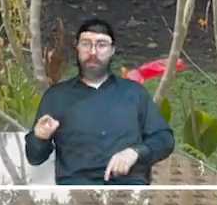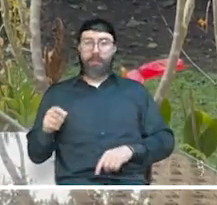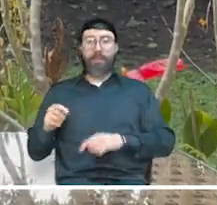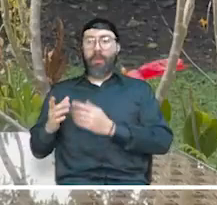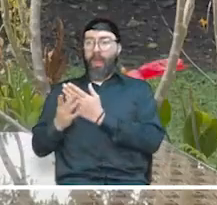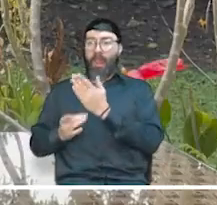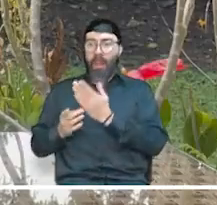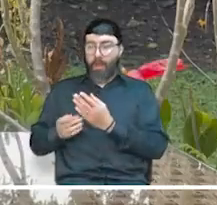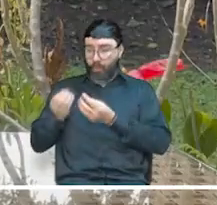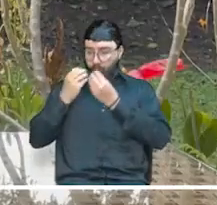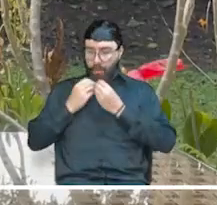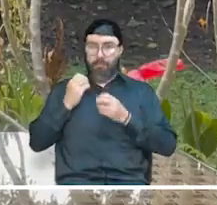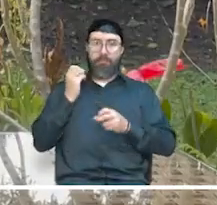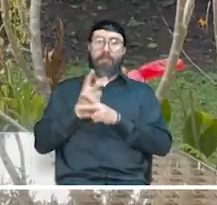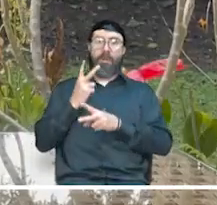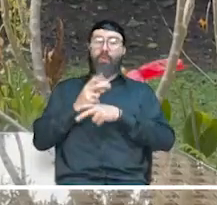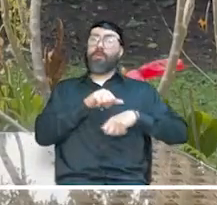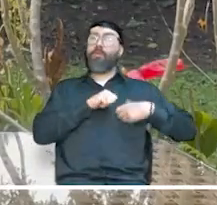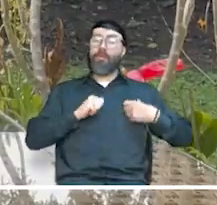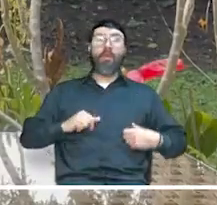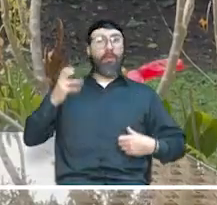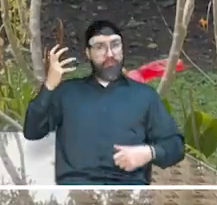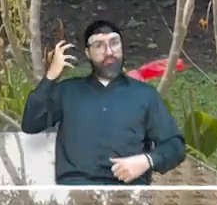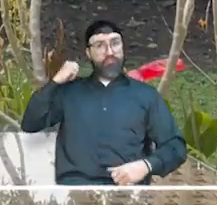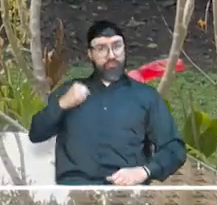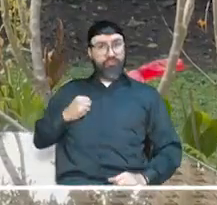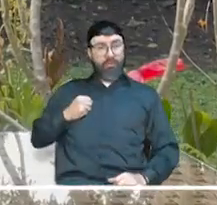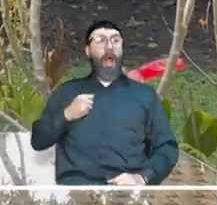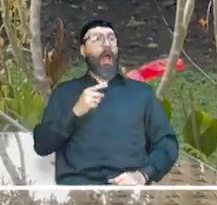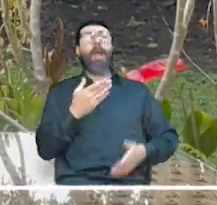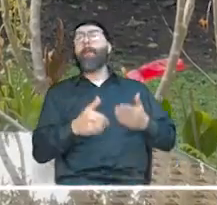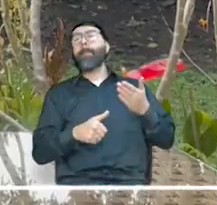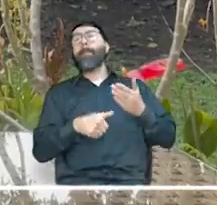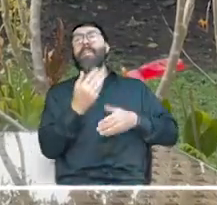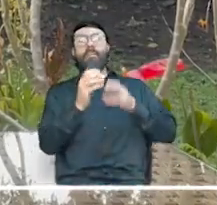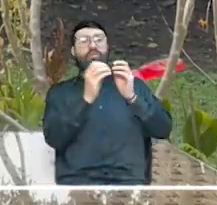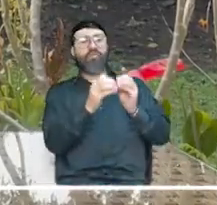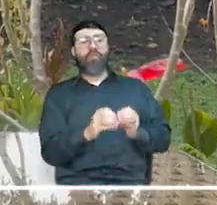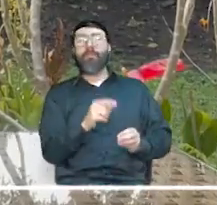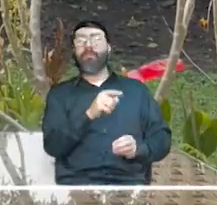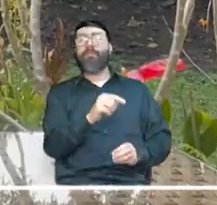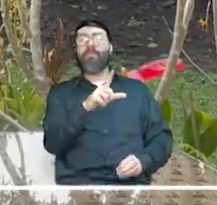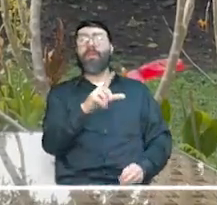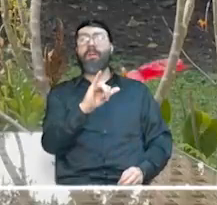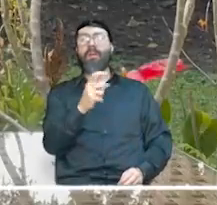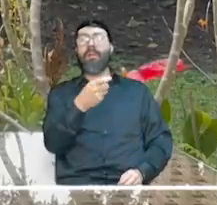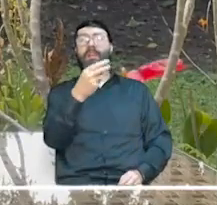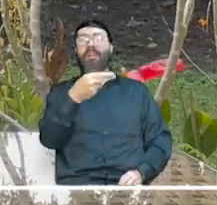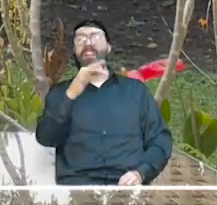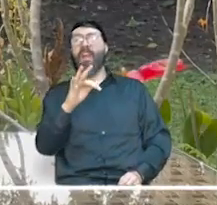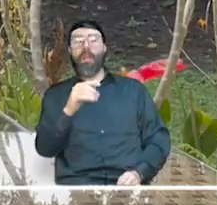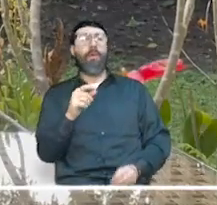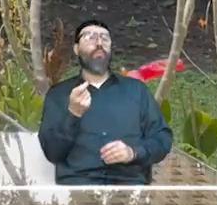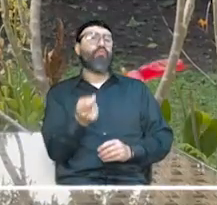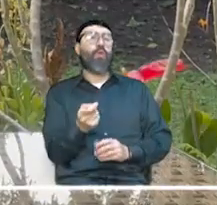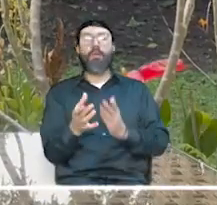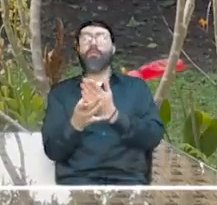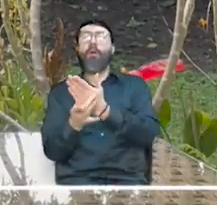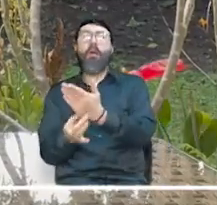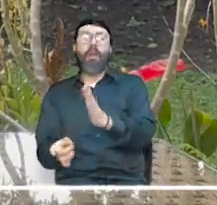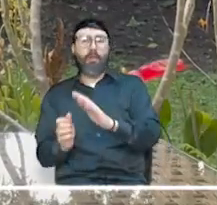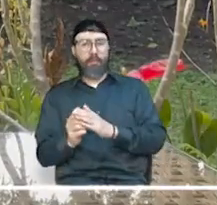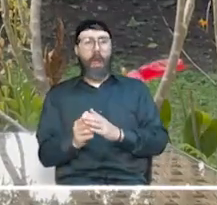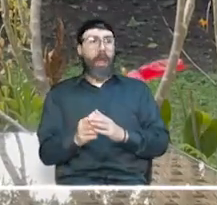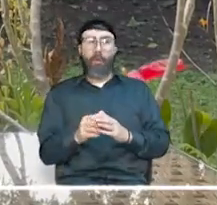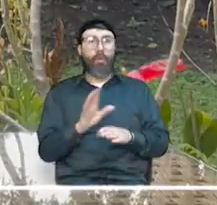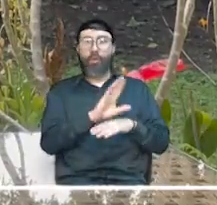corazón. Empezaron a aparecer los productos light, los productos bajos en colesterol. Todas las personas